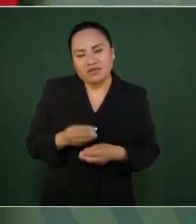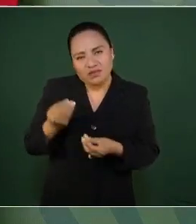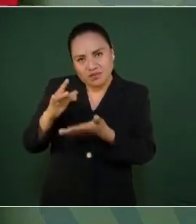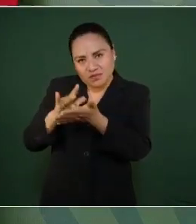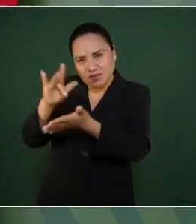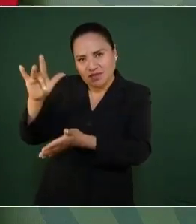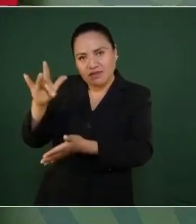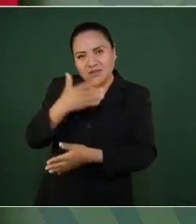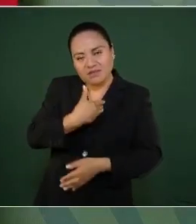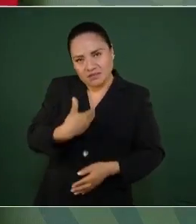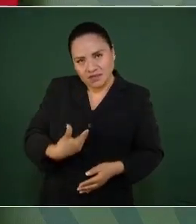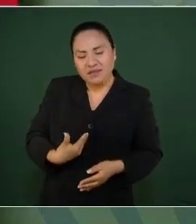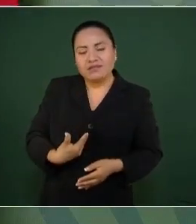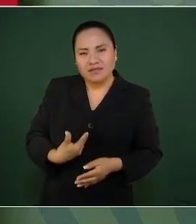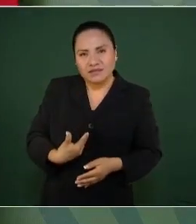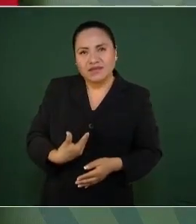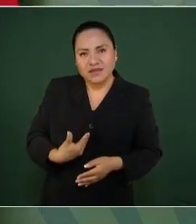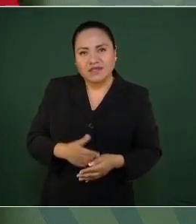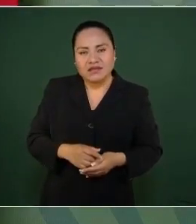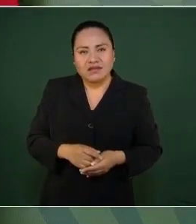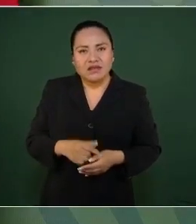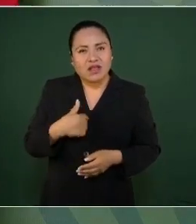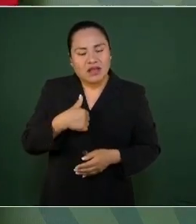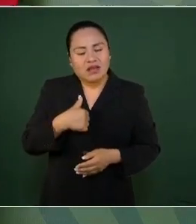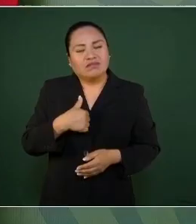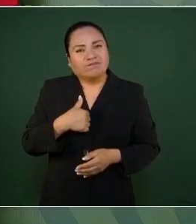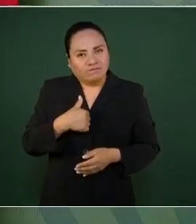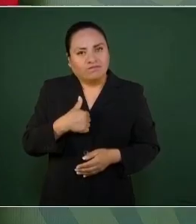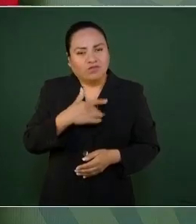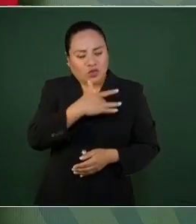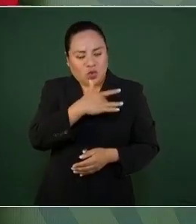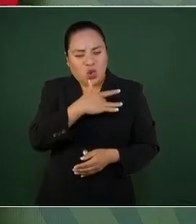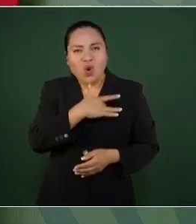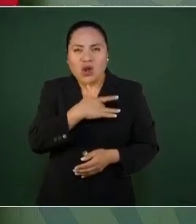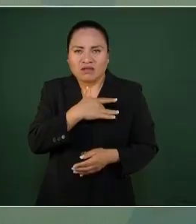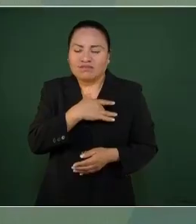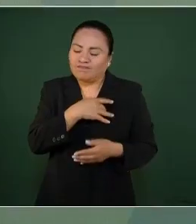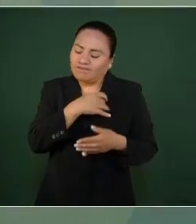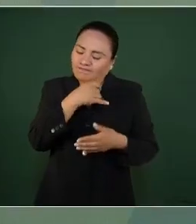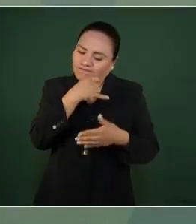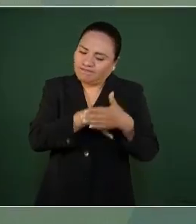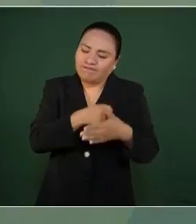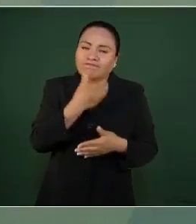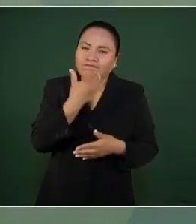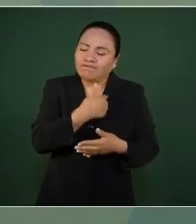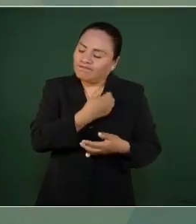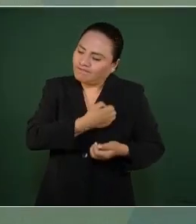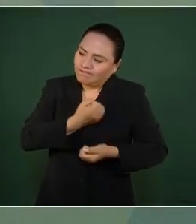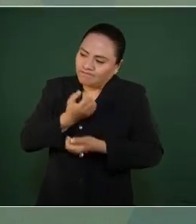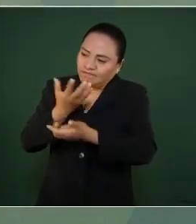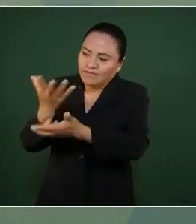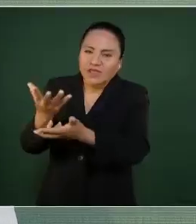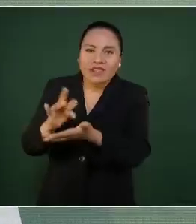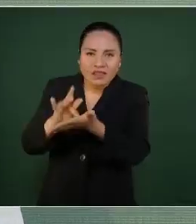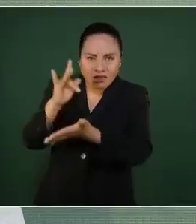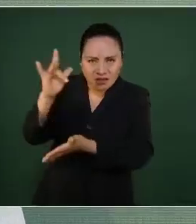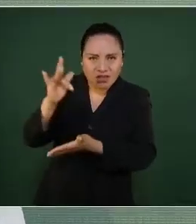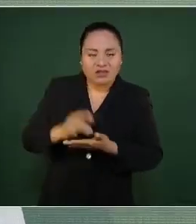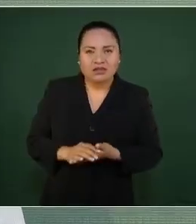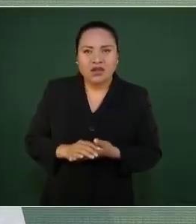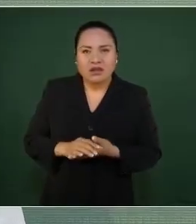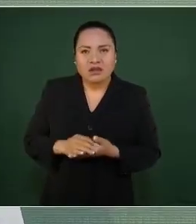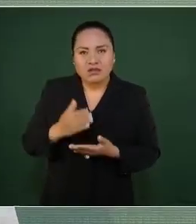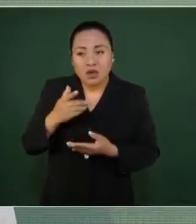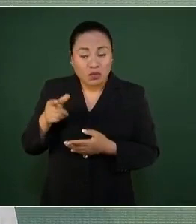gracias, presidente, desde lo más profundo de nuestro corazón y nuestra historia, gracias por